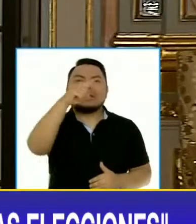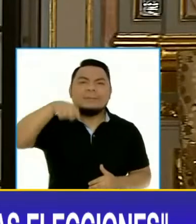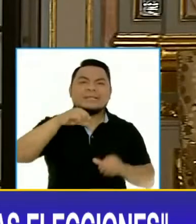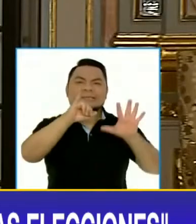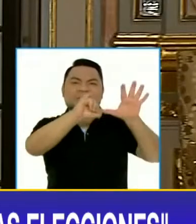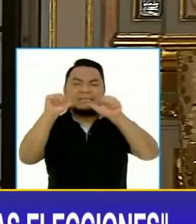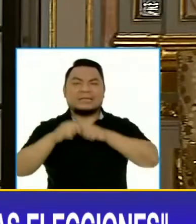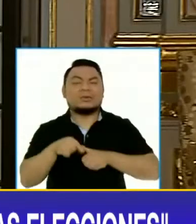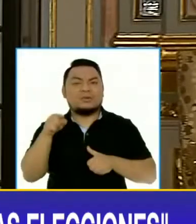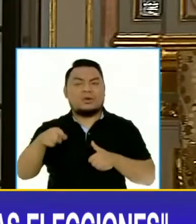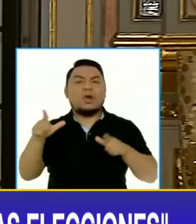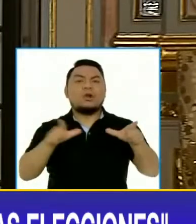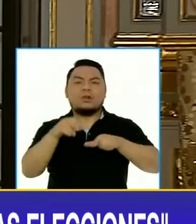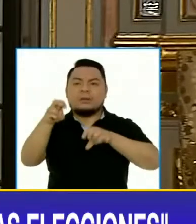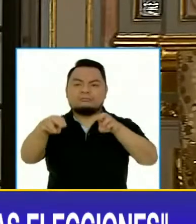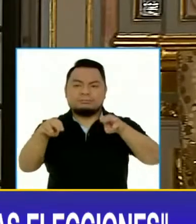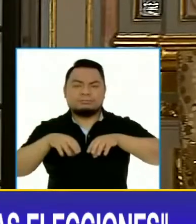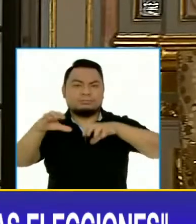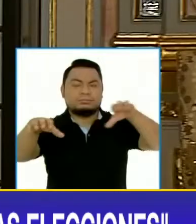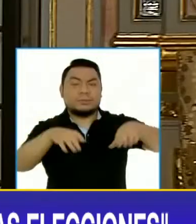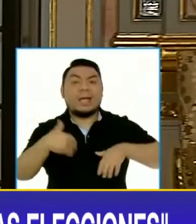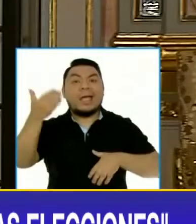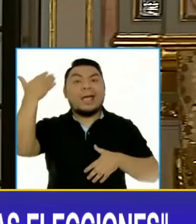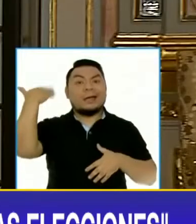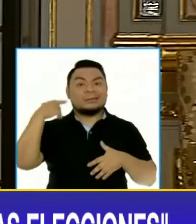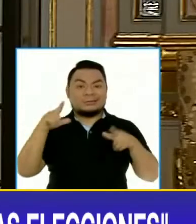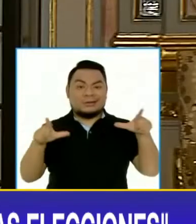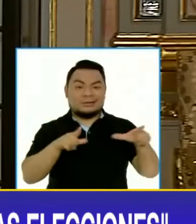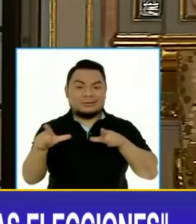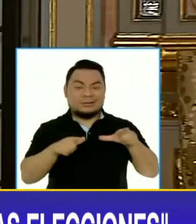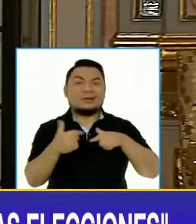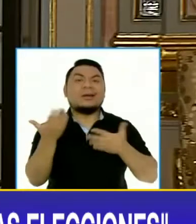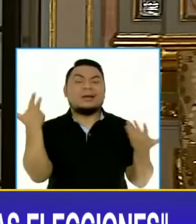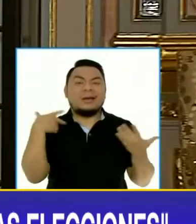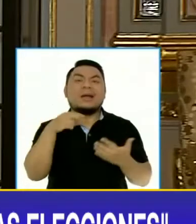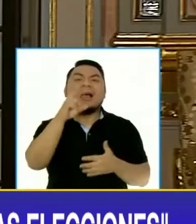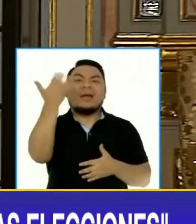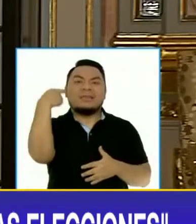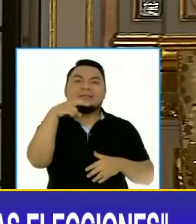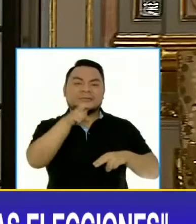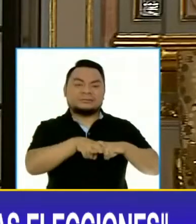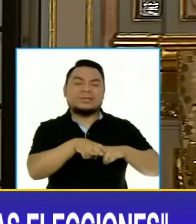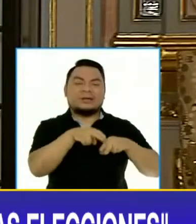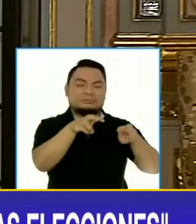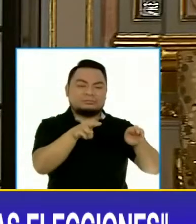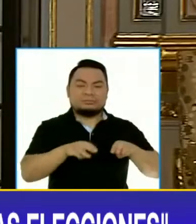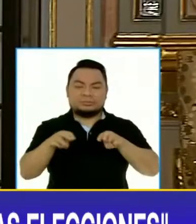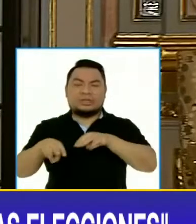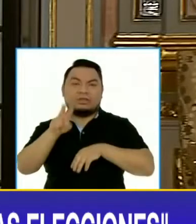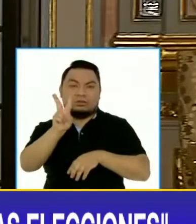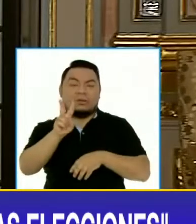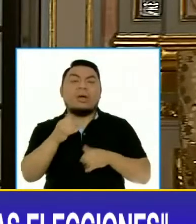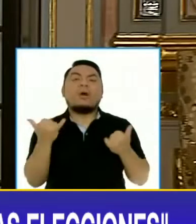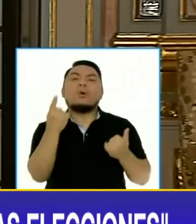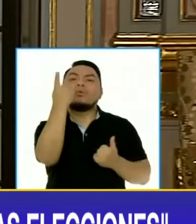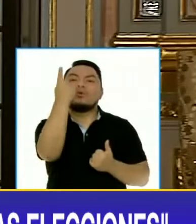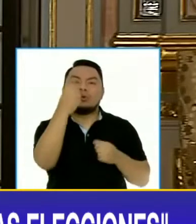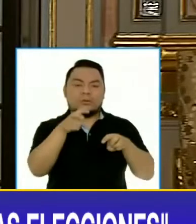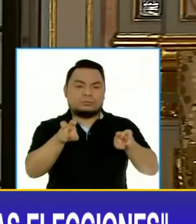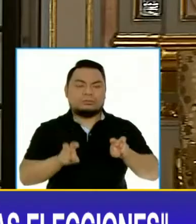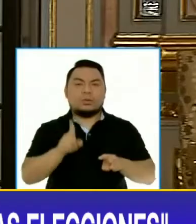y los ambientes en que usualmente se instalaban dos mesas de votación tendrán ahora solo